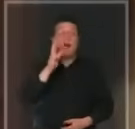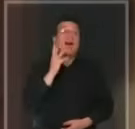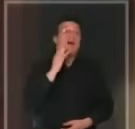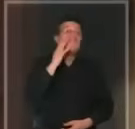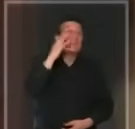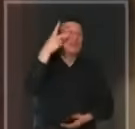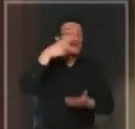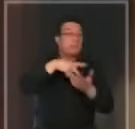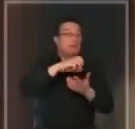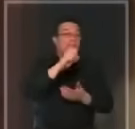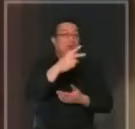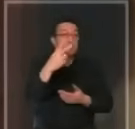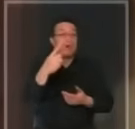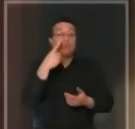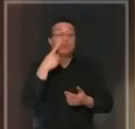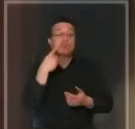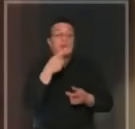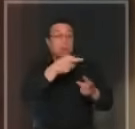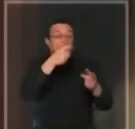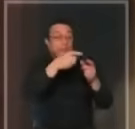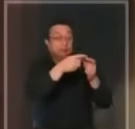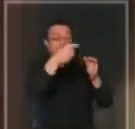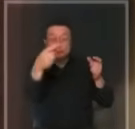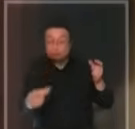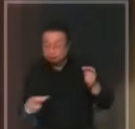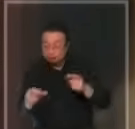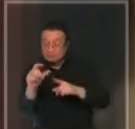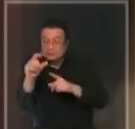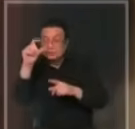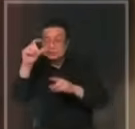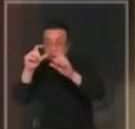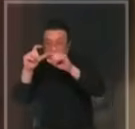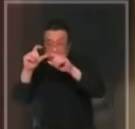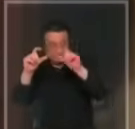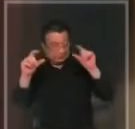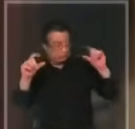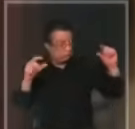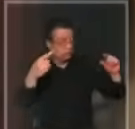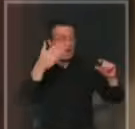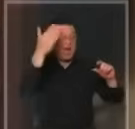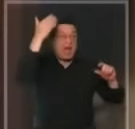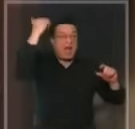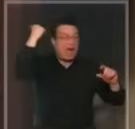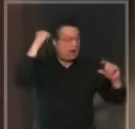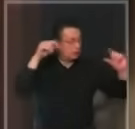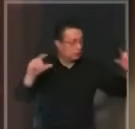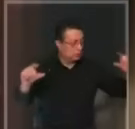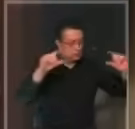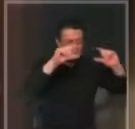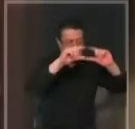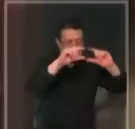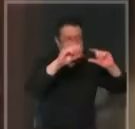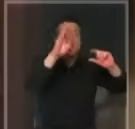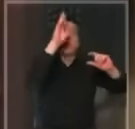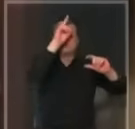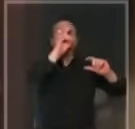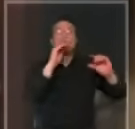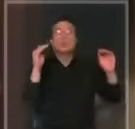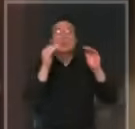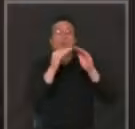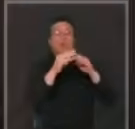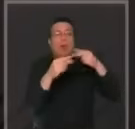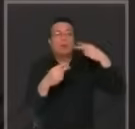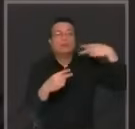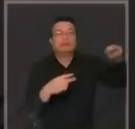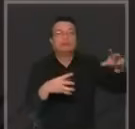evidencia balística especialmente nos demuestra de que el armamento utilizado coincide con otros ataques que han sido reivindicados por esa orgánica,